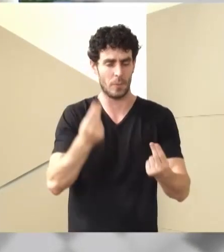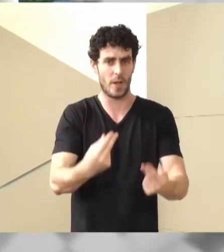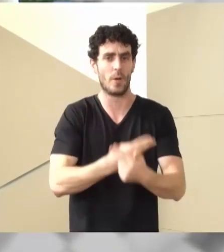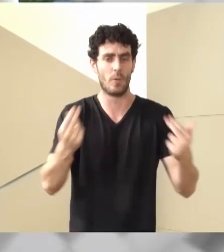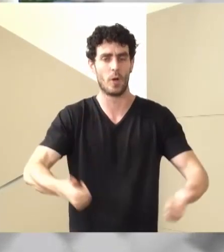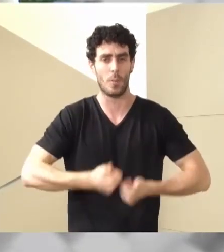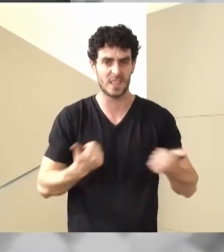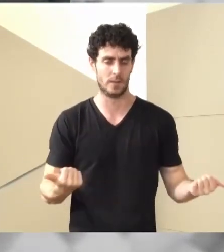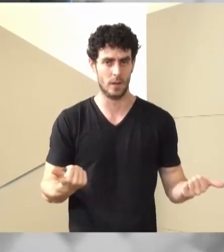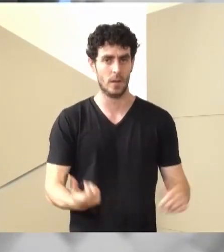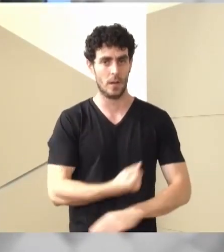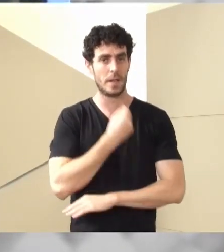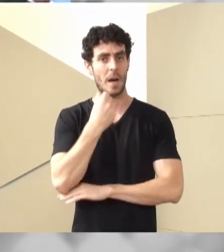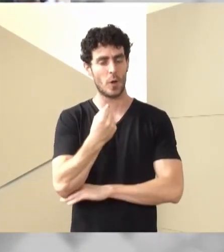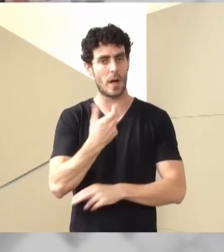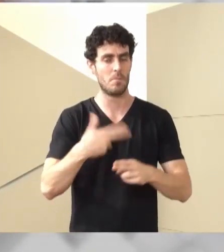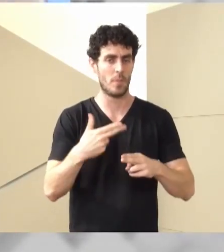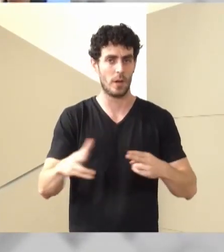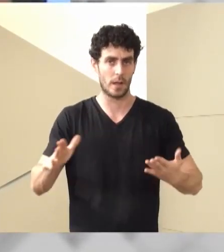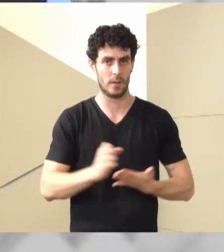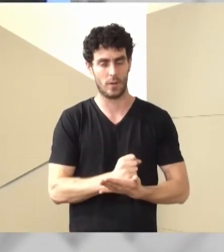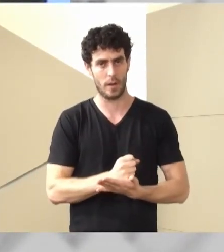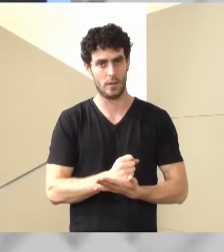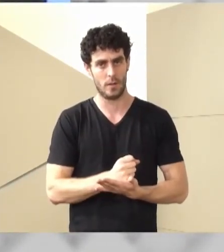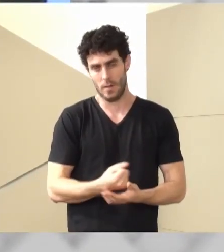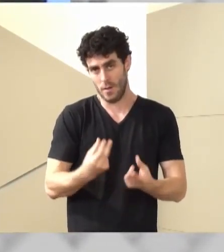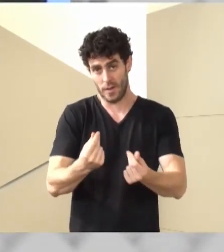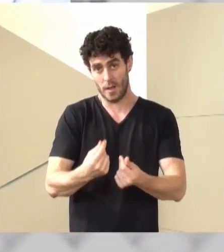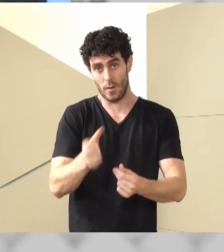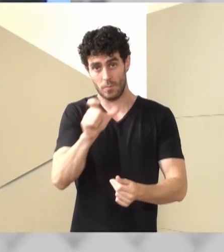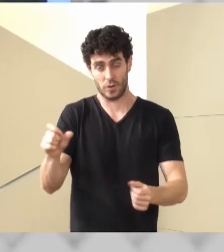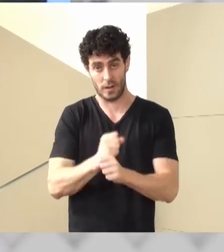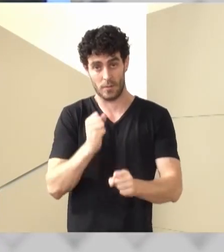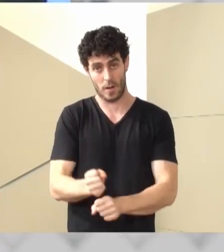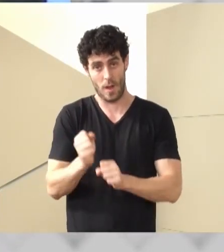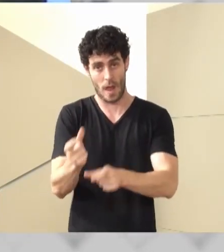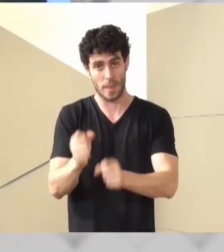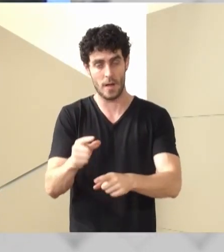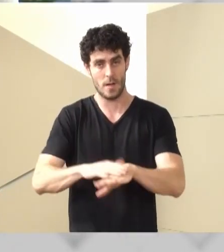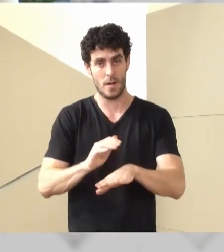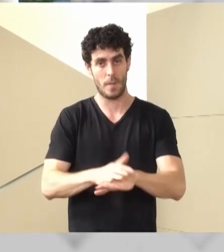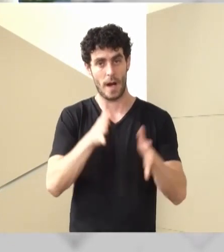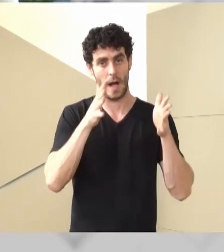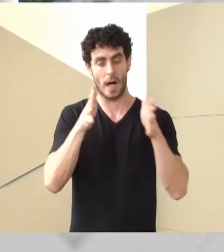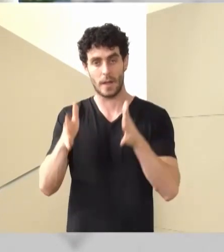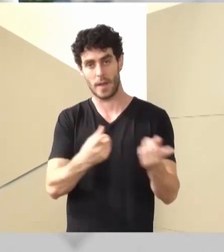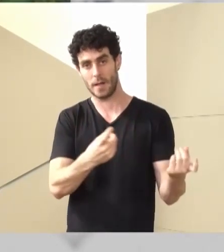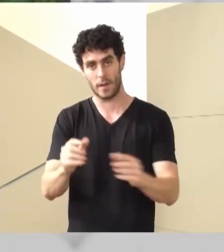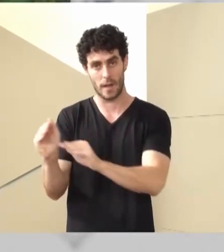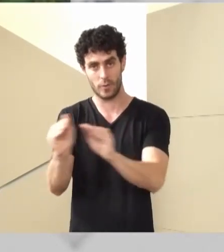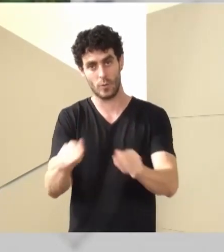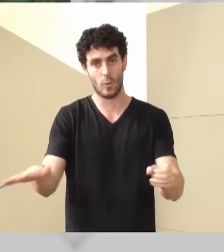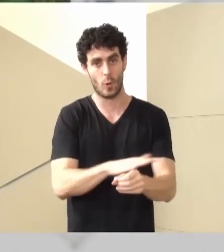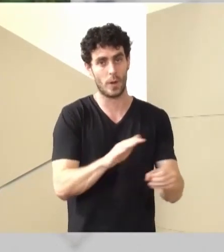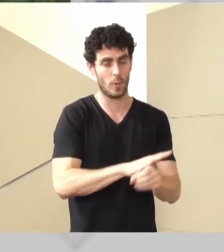y reforzamiento de todas las políticas con dinero y con personal para que se puedan atender todas las carencias que tiene nuestro colectivo.